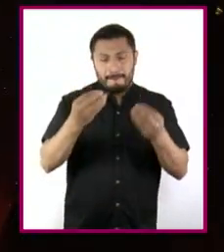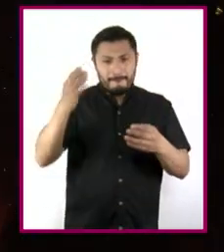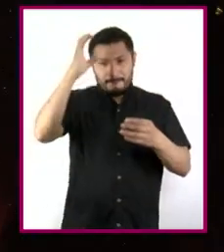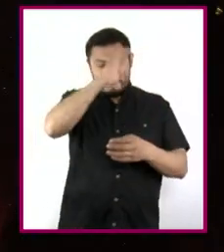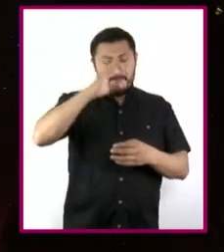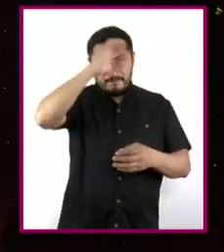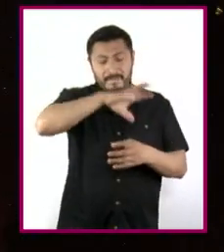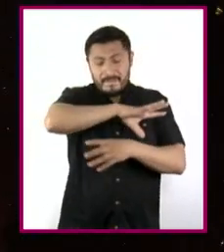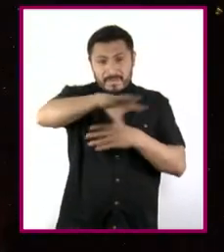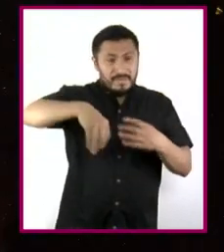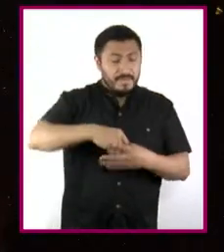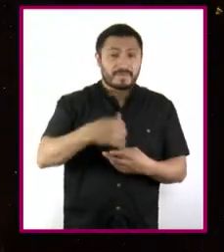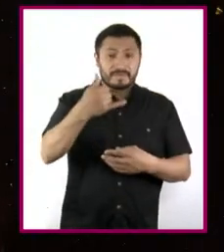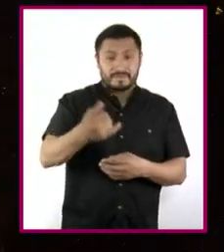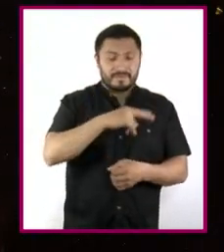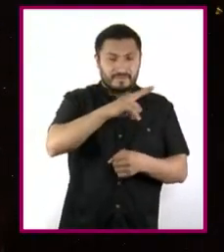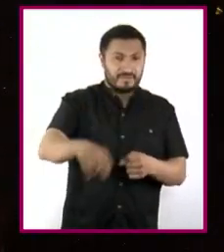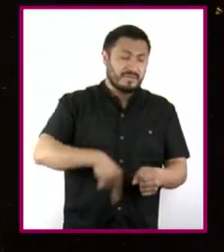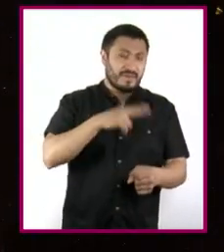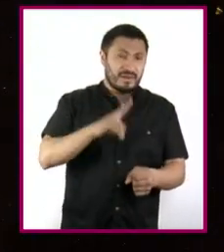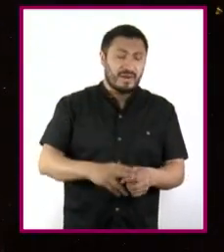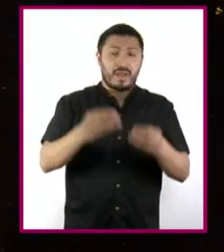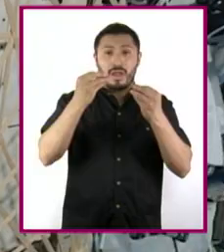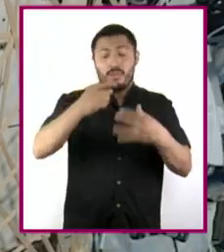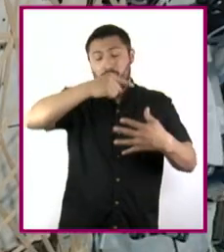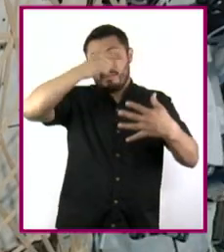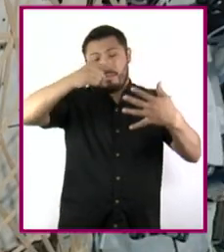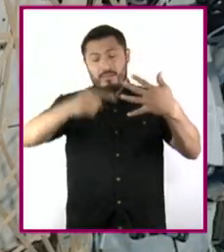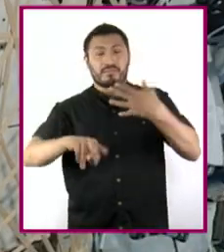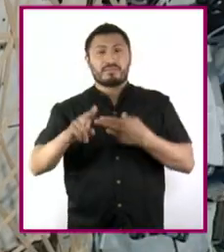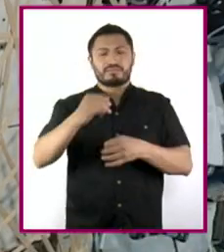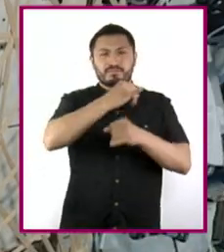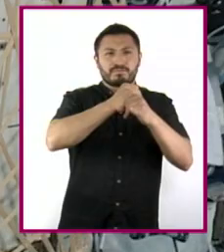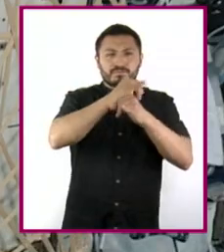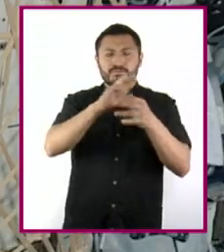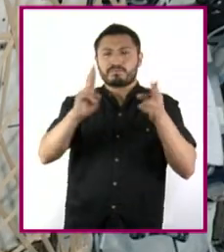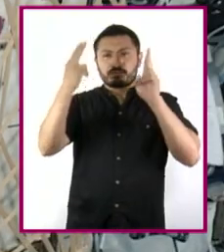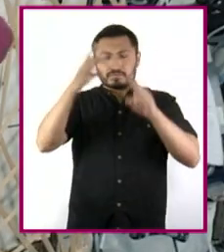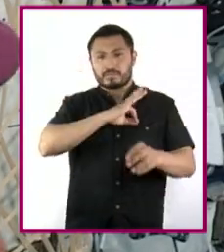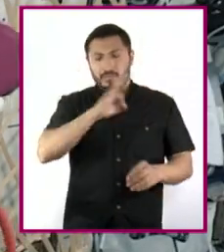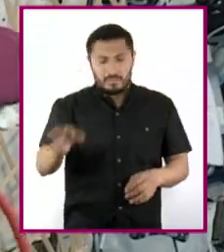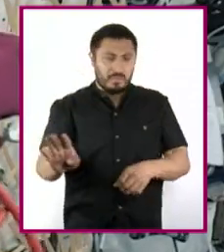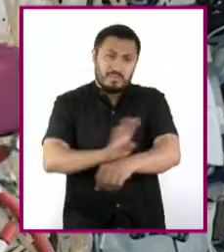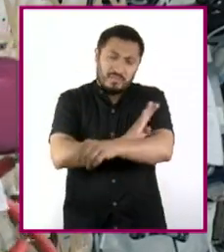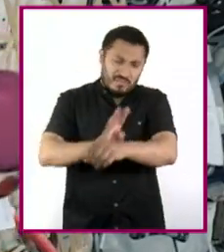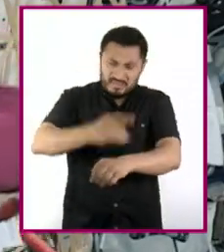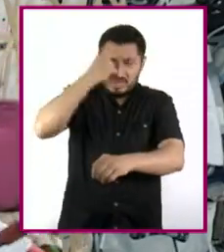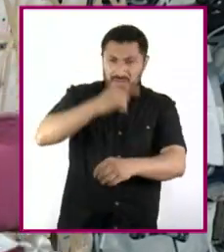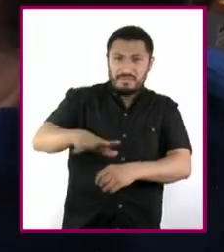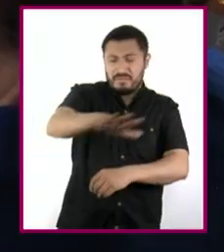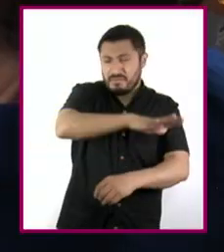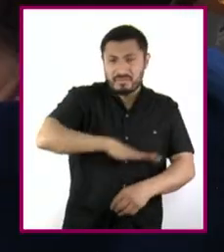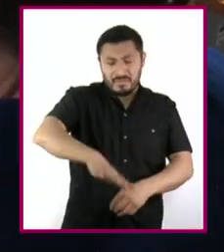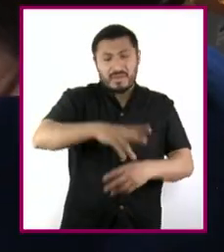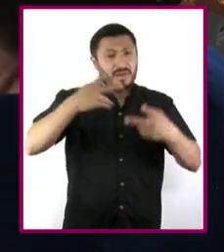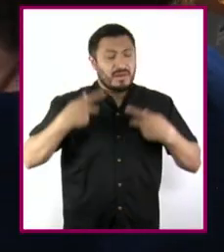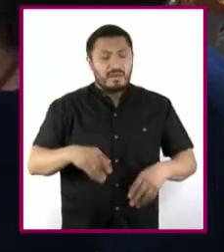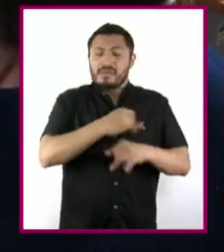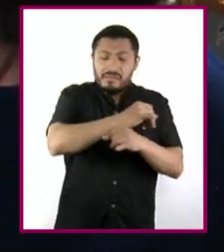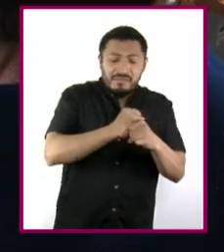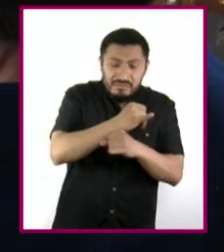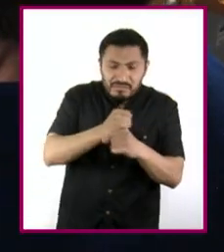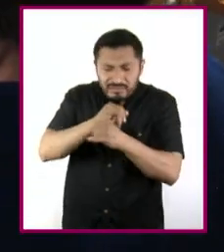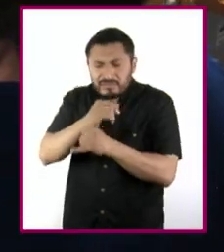dada la naturaleza multidisciplinaria del estudio del espacio, se puede crear un entorno favorable para que las y los